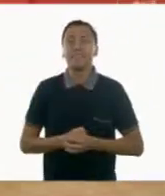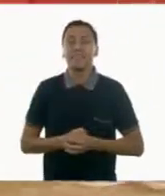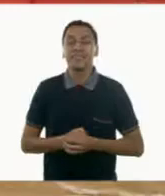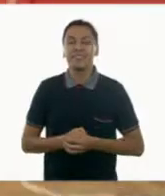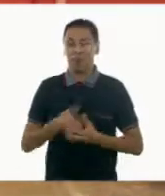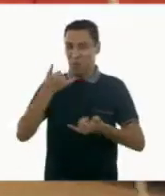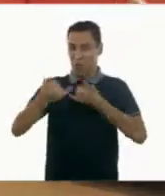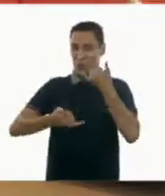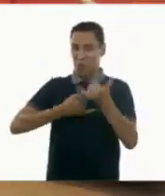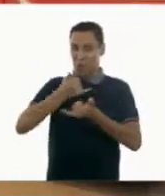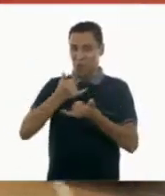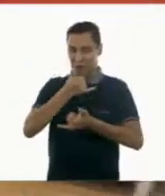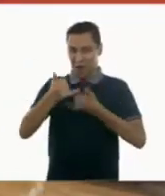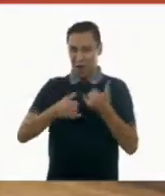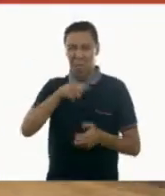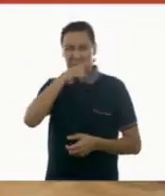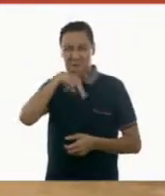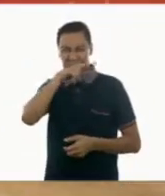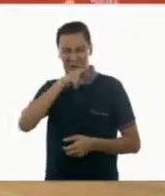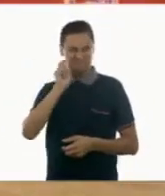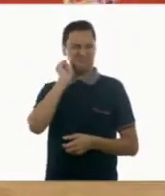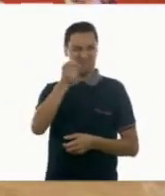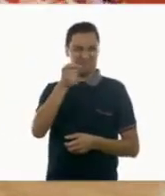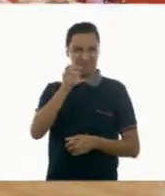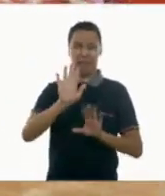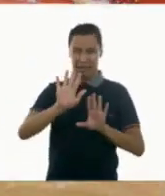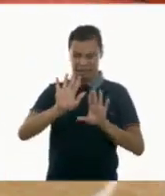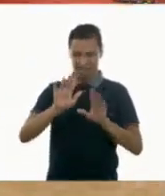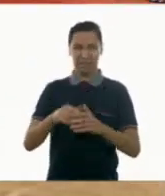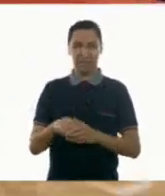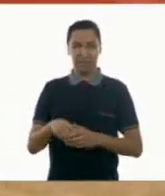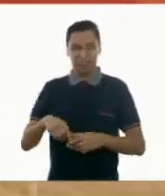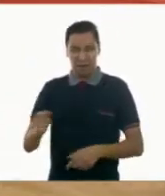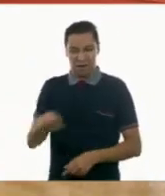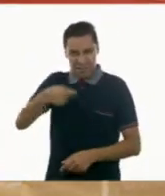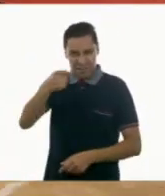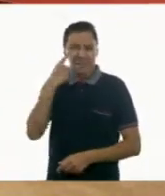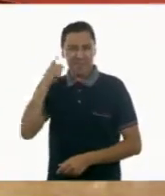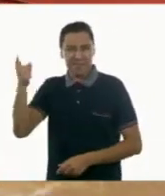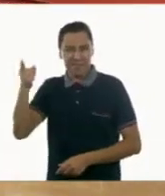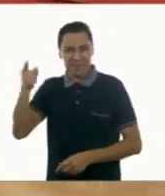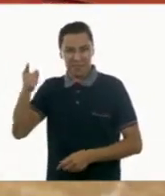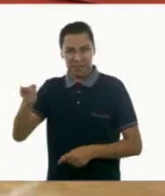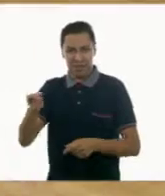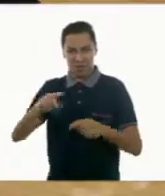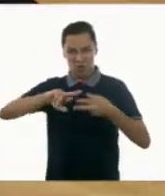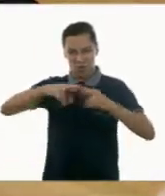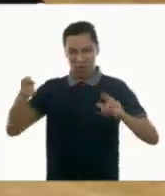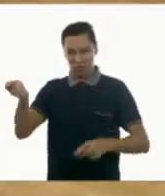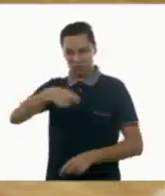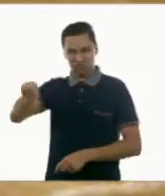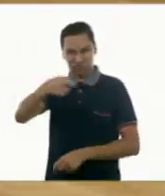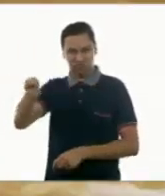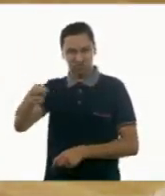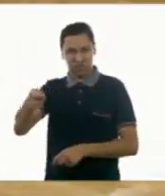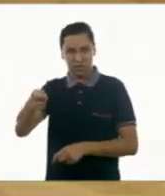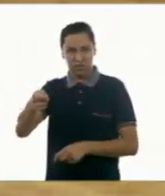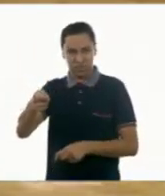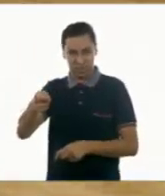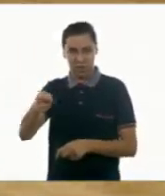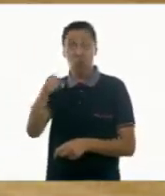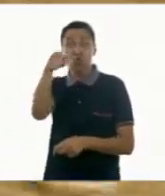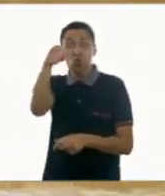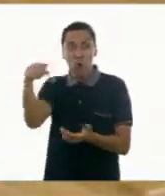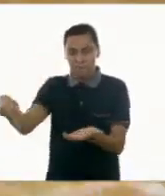el juego de la viborita, donde vamos a estar moviéndola y mi compañero la va a tener que pasar